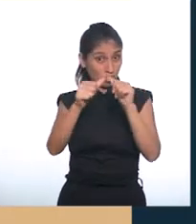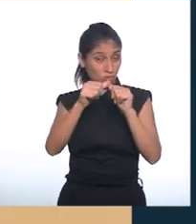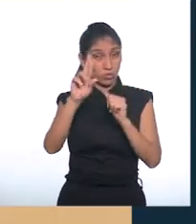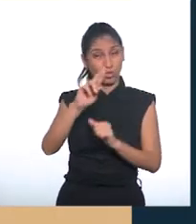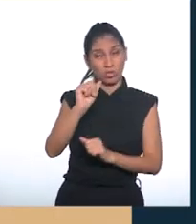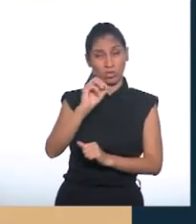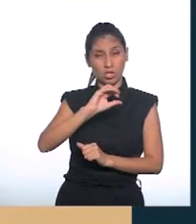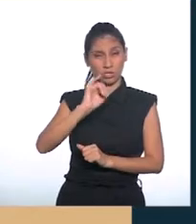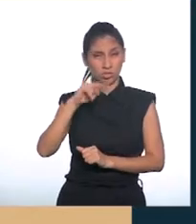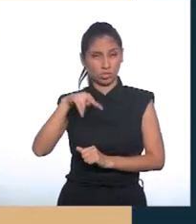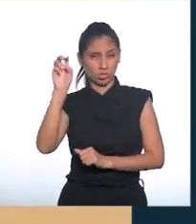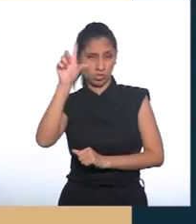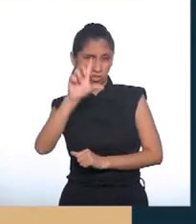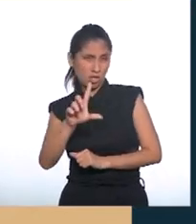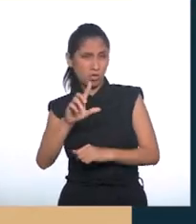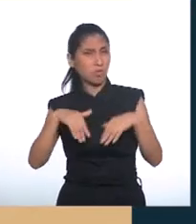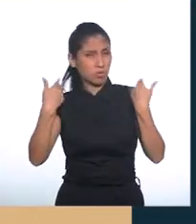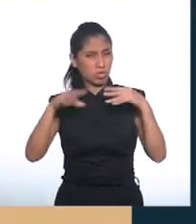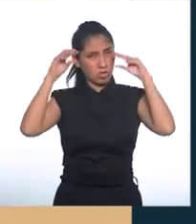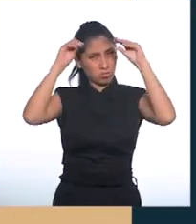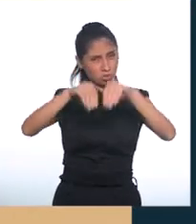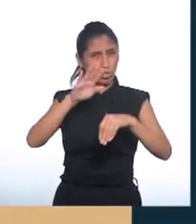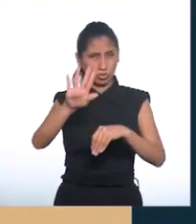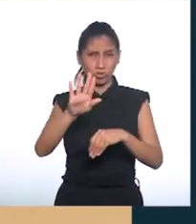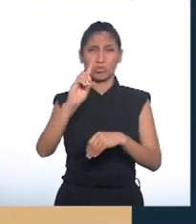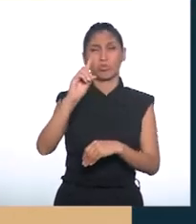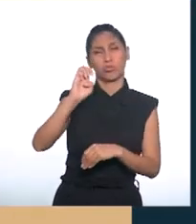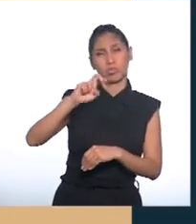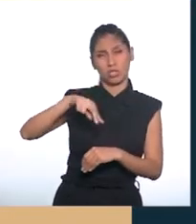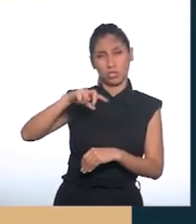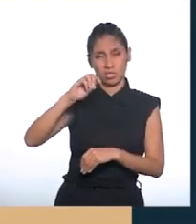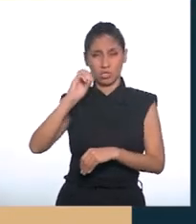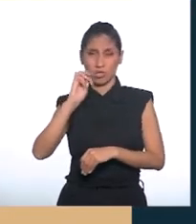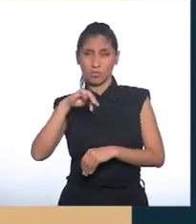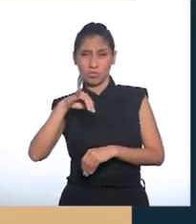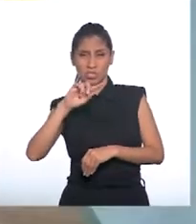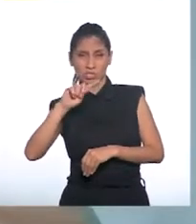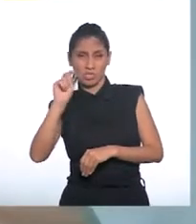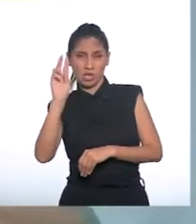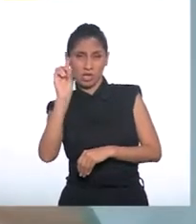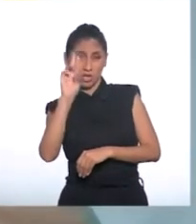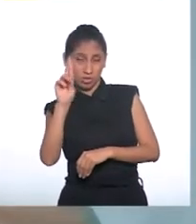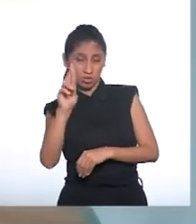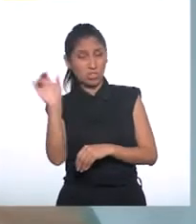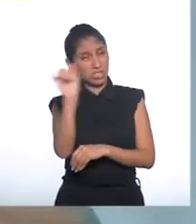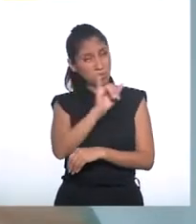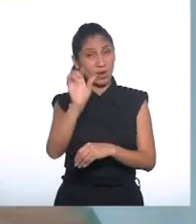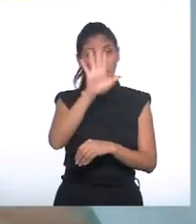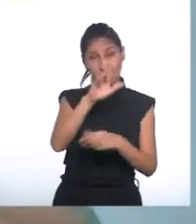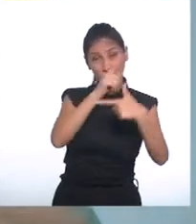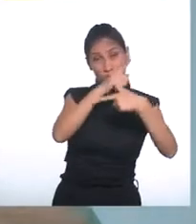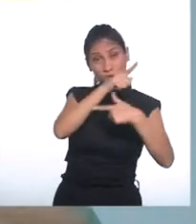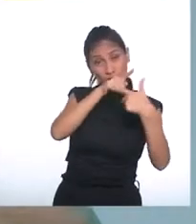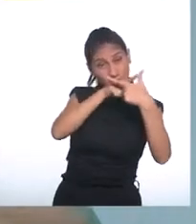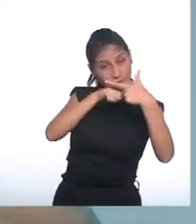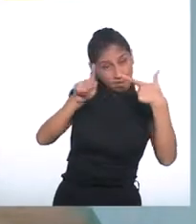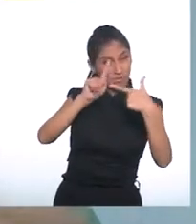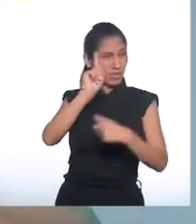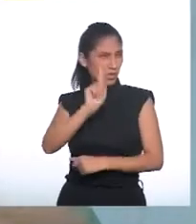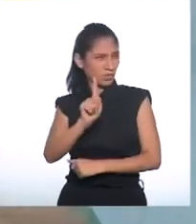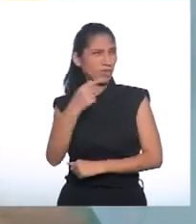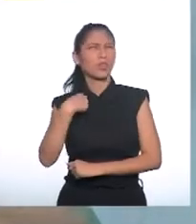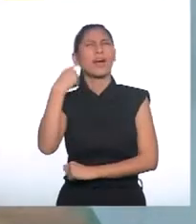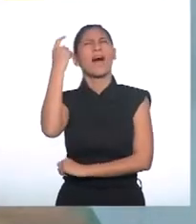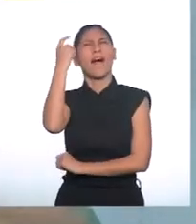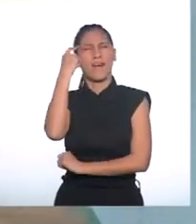falta incluir su denominador, es decir, 5 entre 1. Ya veo. Empiezo a pensar de